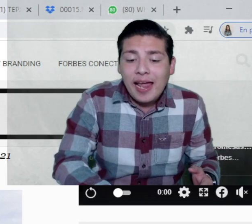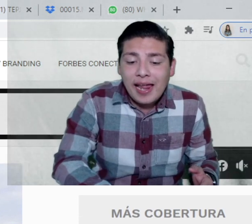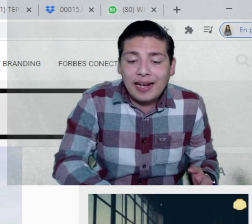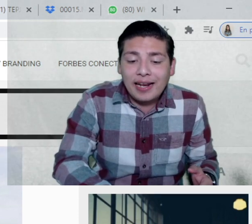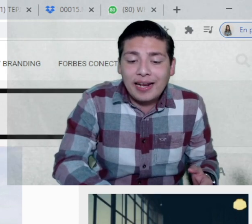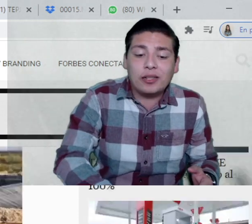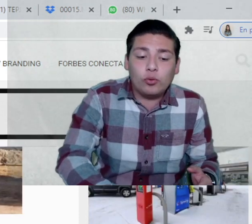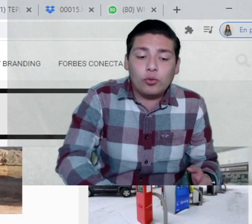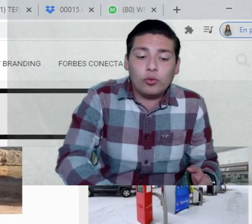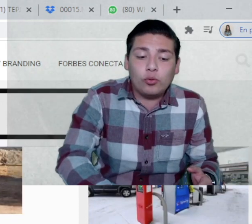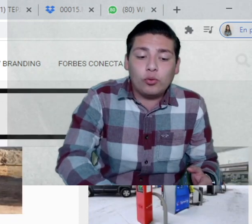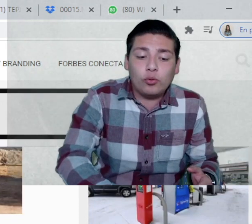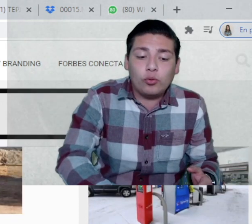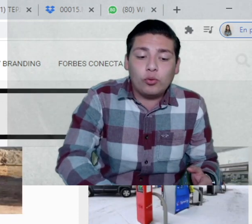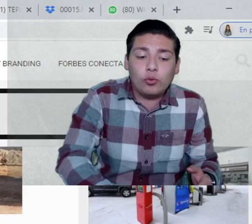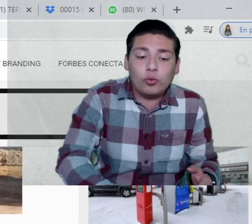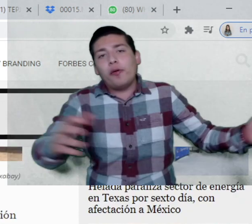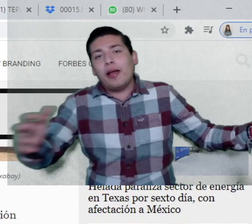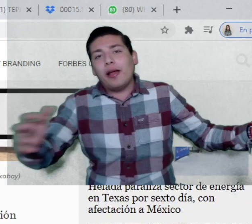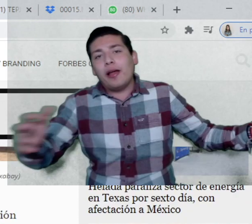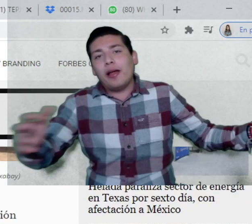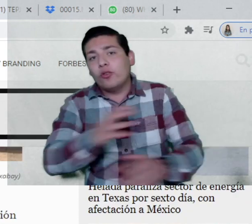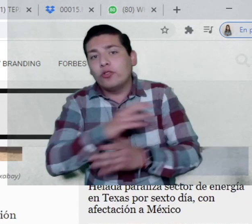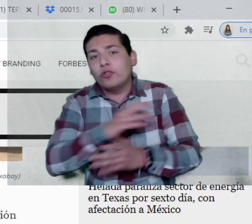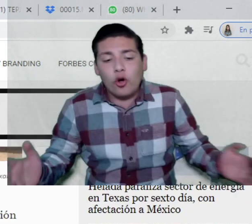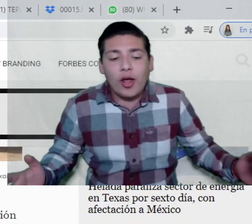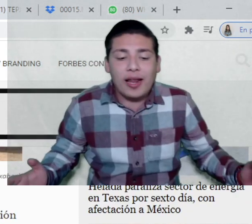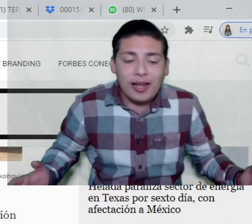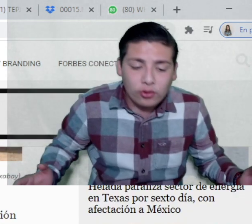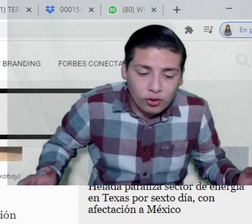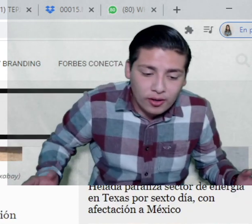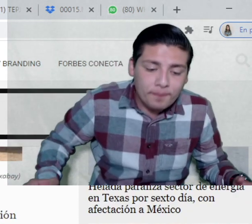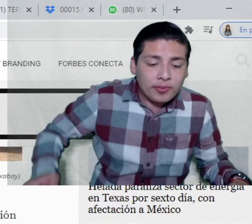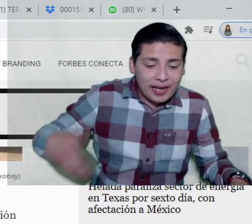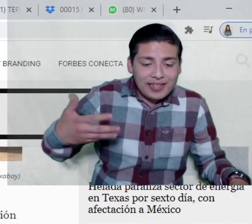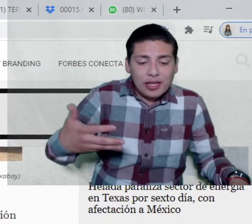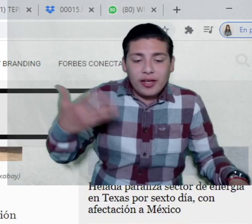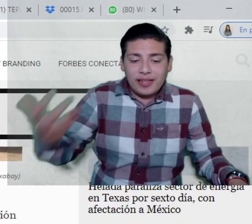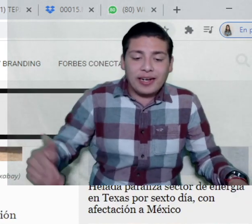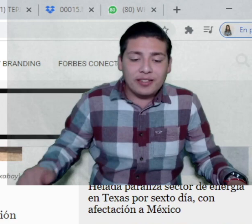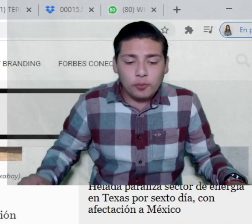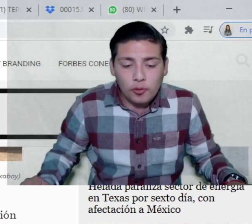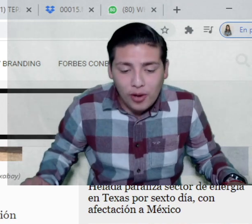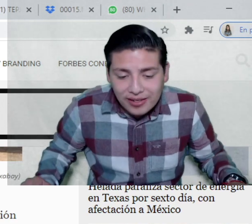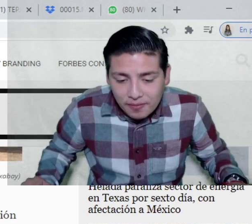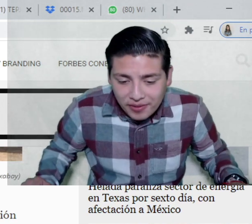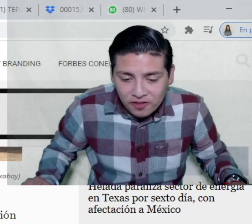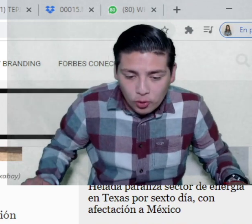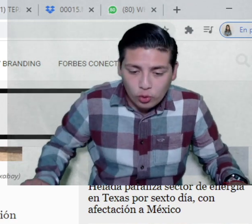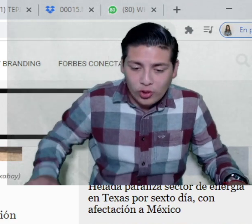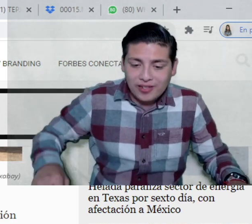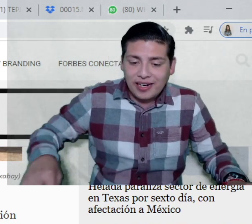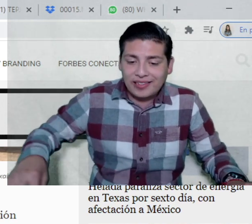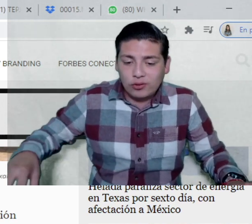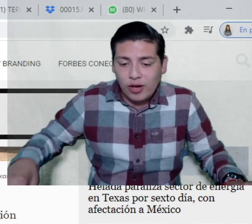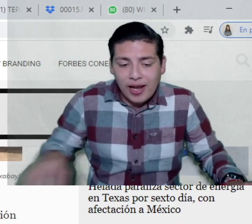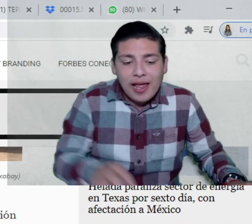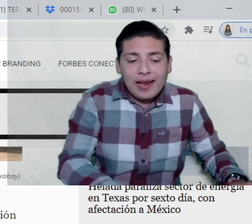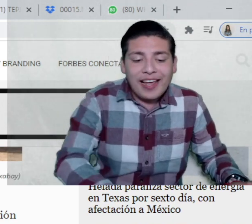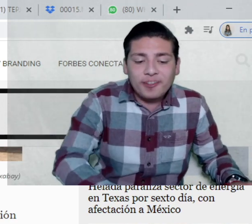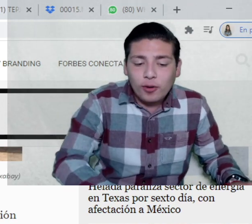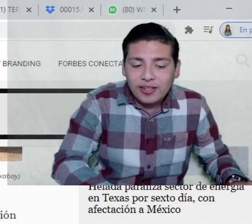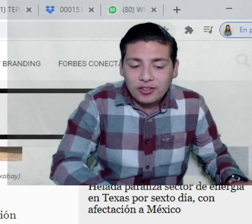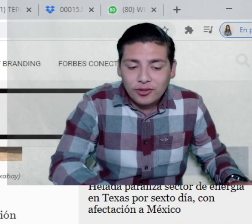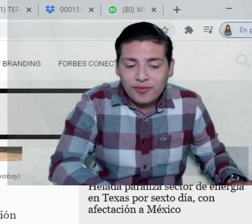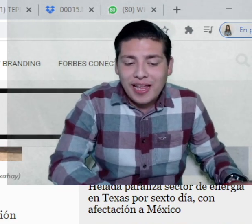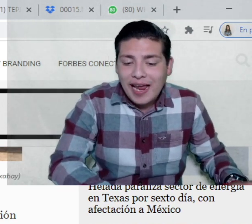exportar el gas natural. Y esto obviamente nos dio en la torre. El estado de Texas prohibió a las empresas productoras de gas natural